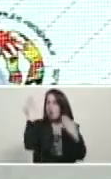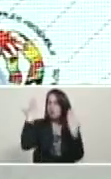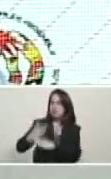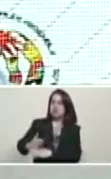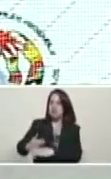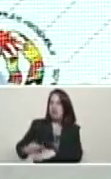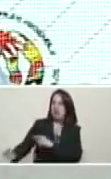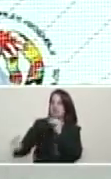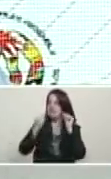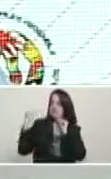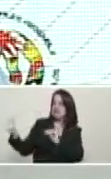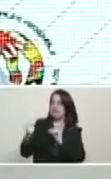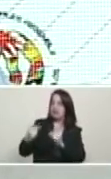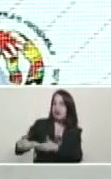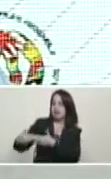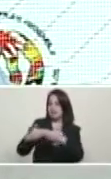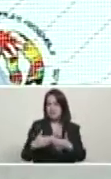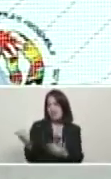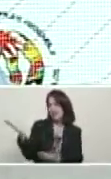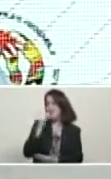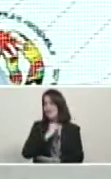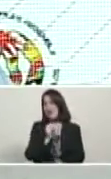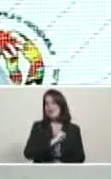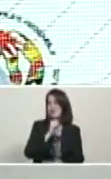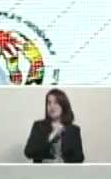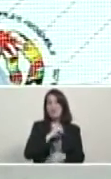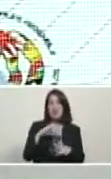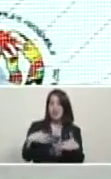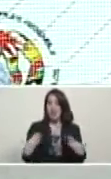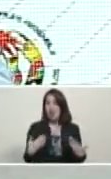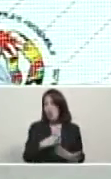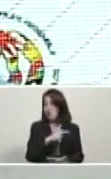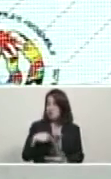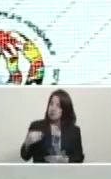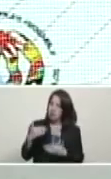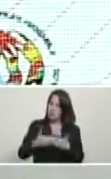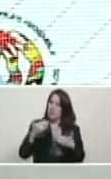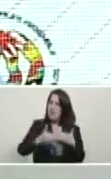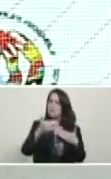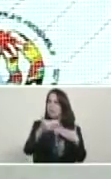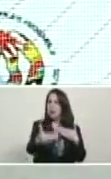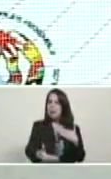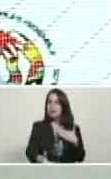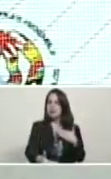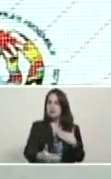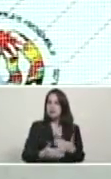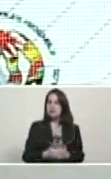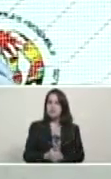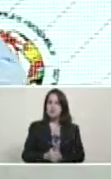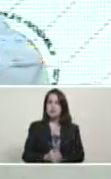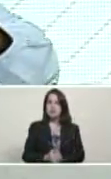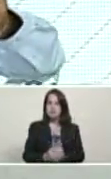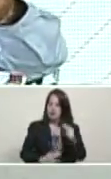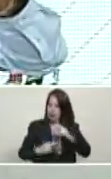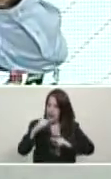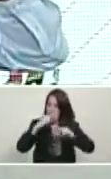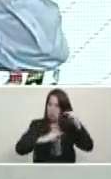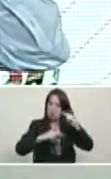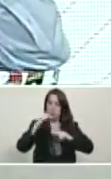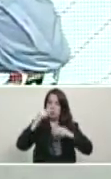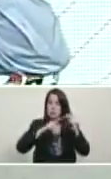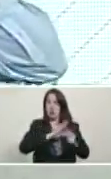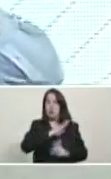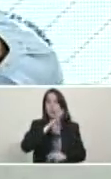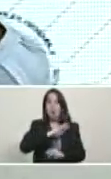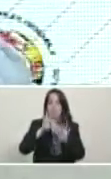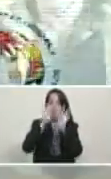norteamericano que no le tenemos miedo y que vamos a seguir avanzando en la construcción de nuestro propio